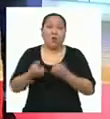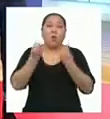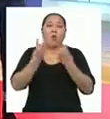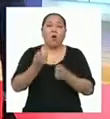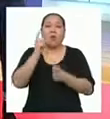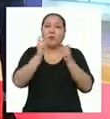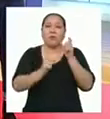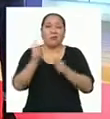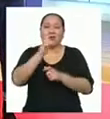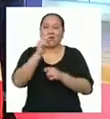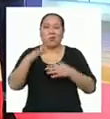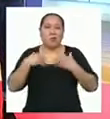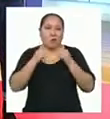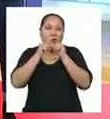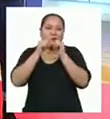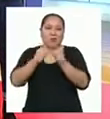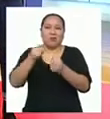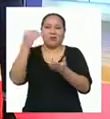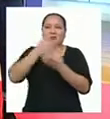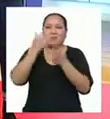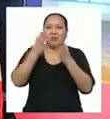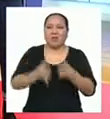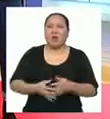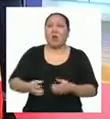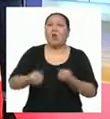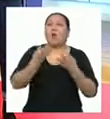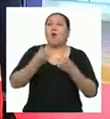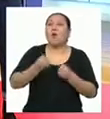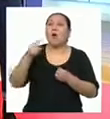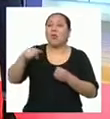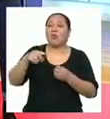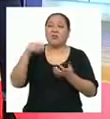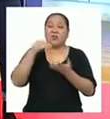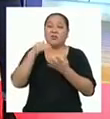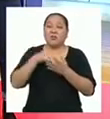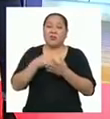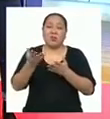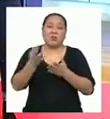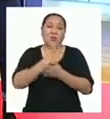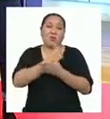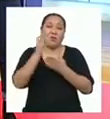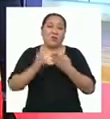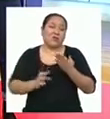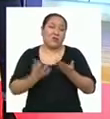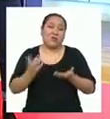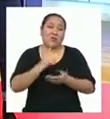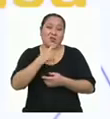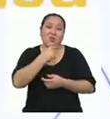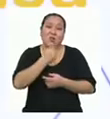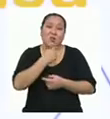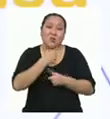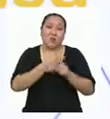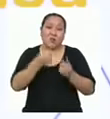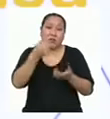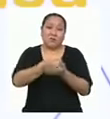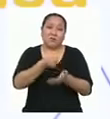¿Cuántas personas no pueden continuar sus estudios y cuántas más estudian carreras que no les gustan porque son más rentables y...